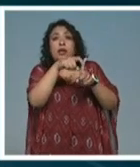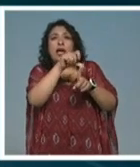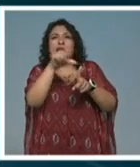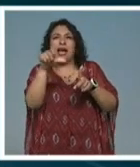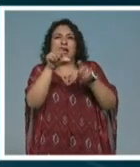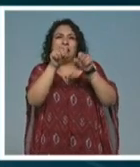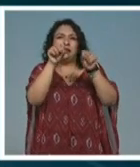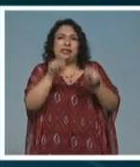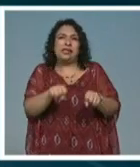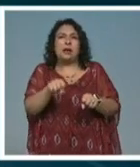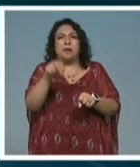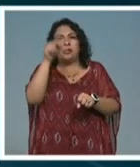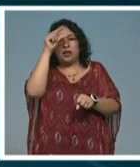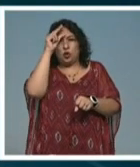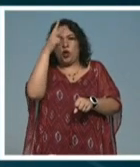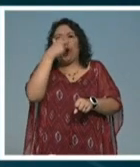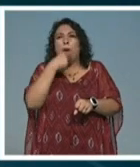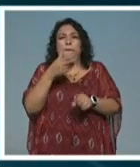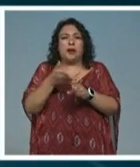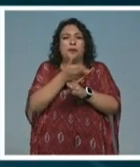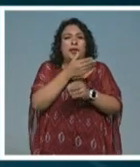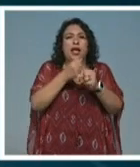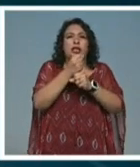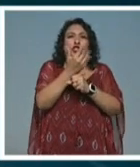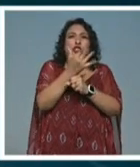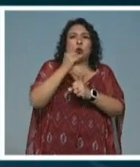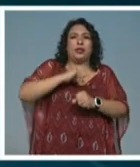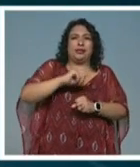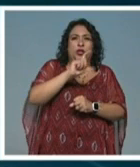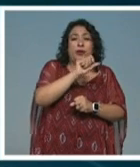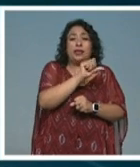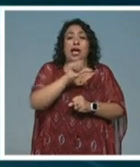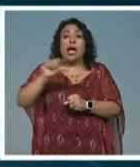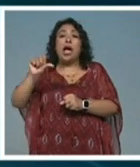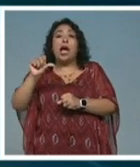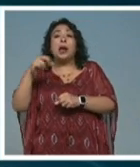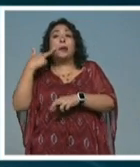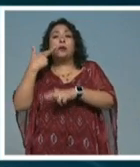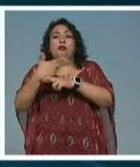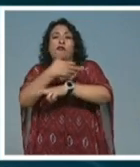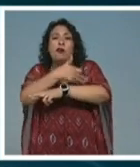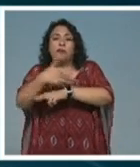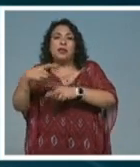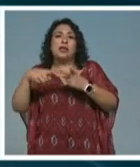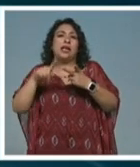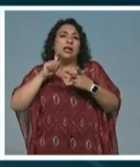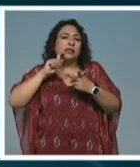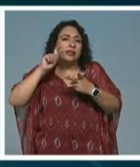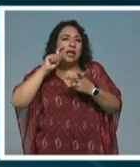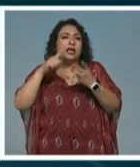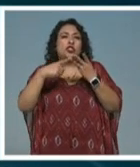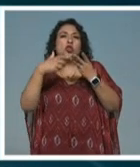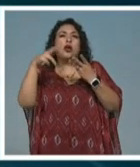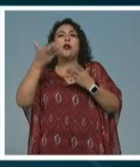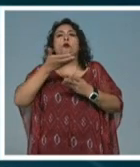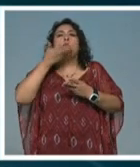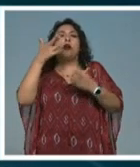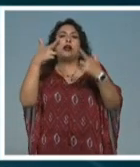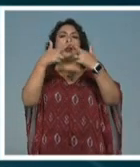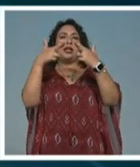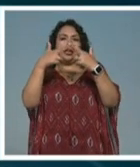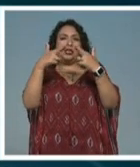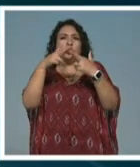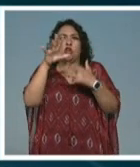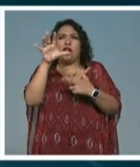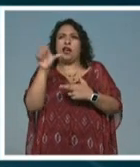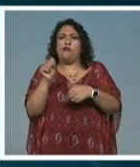sistema intelectual machista de la década de los 50 del siglo XX, hasta el papel de la familia, el sexo y el género de la tradición religiosa